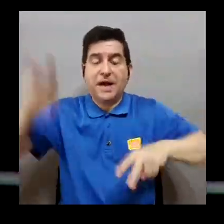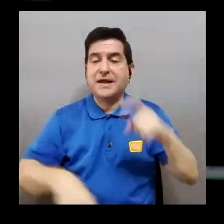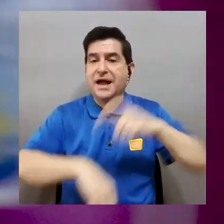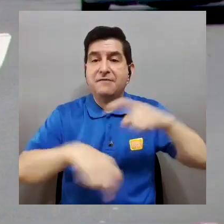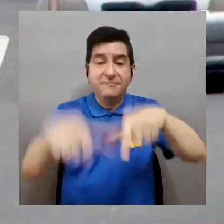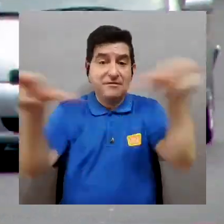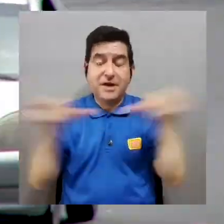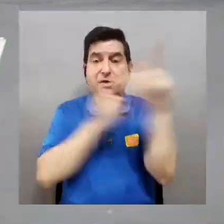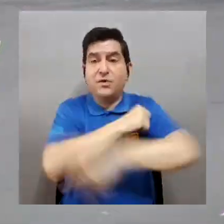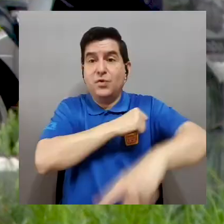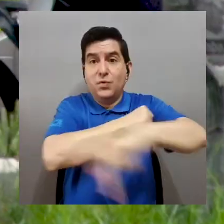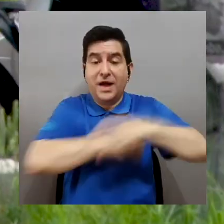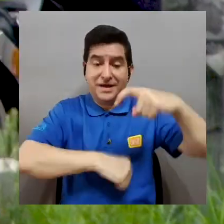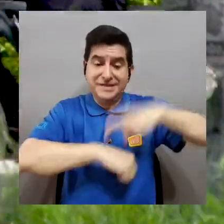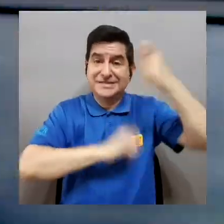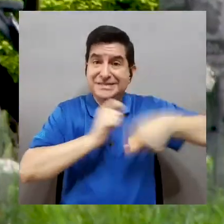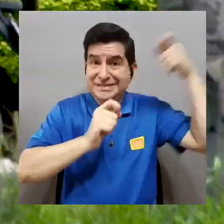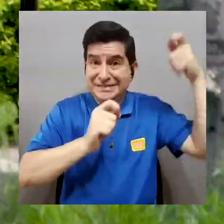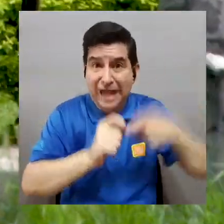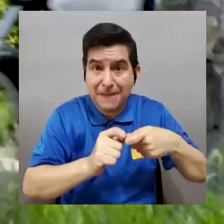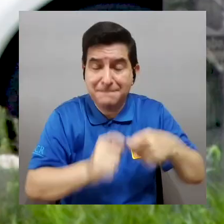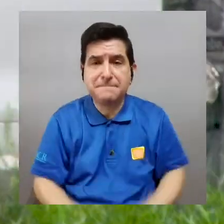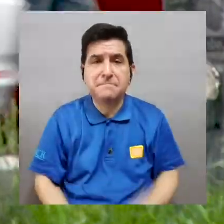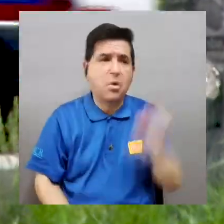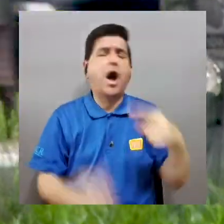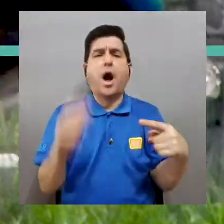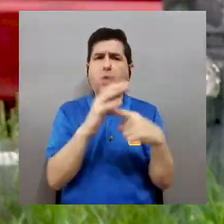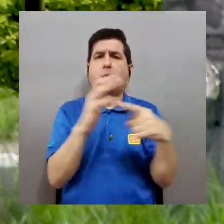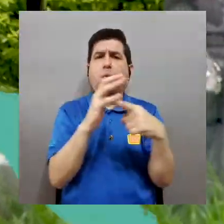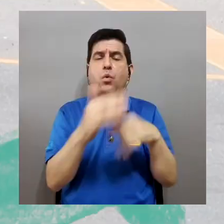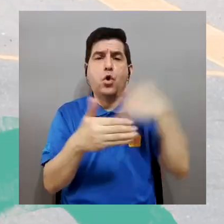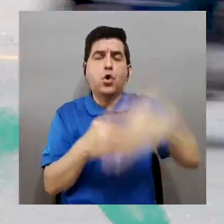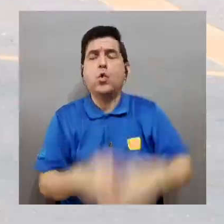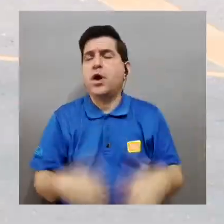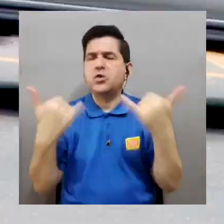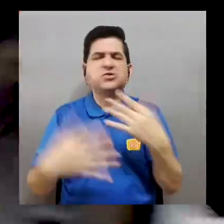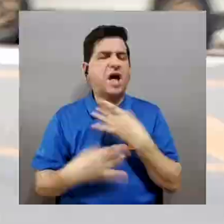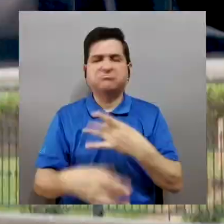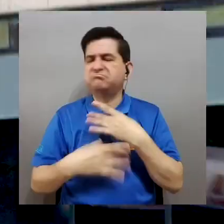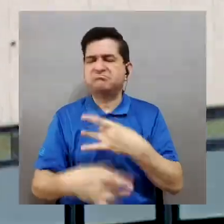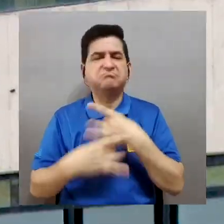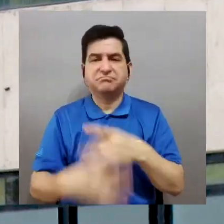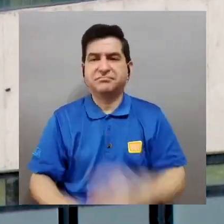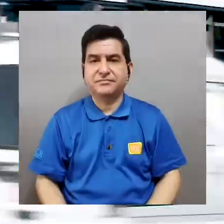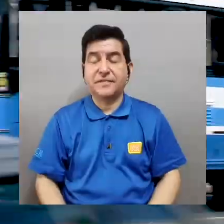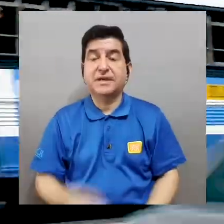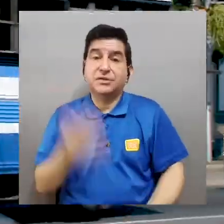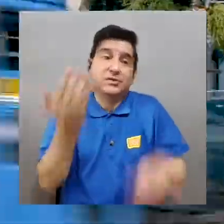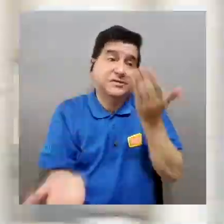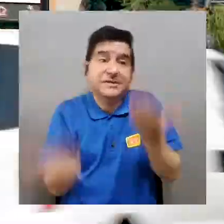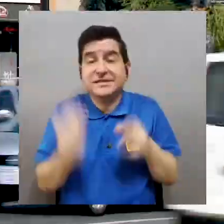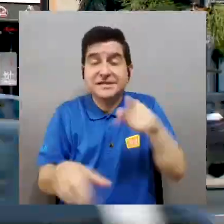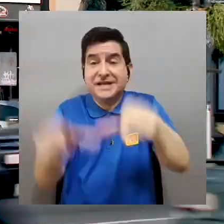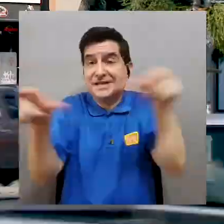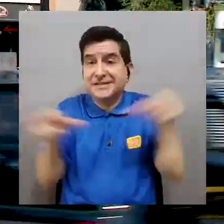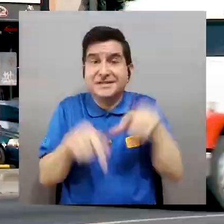hay zonas geográficas que en un tiempo determinado son muy populares y luego pierden popularidad. Entonces, eventualmente puede ser